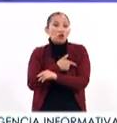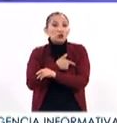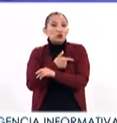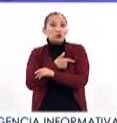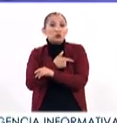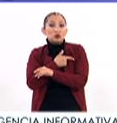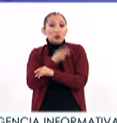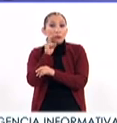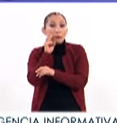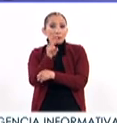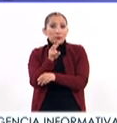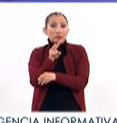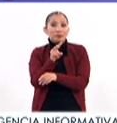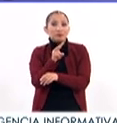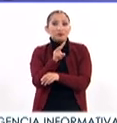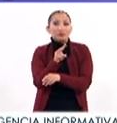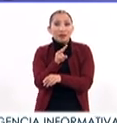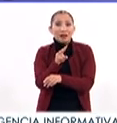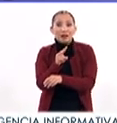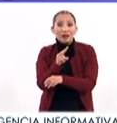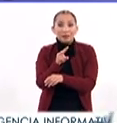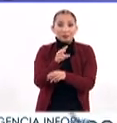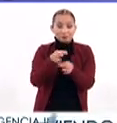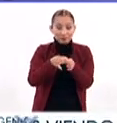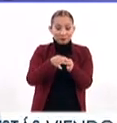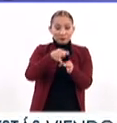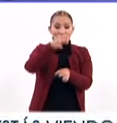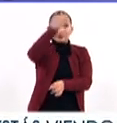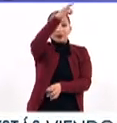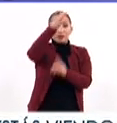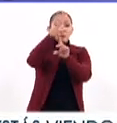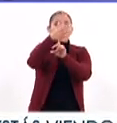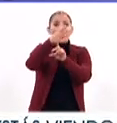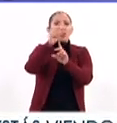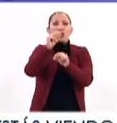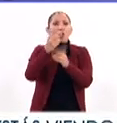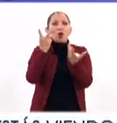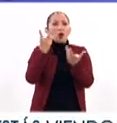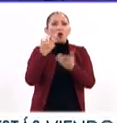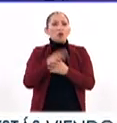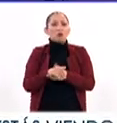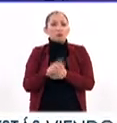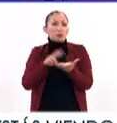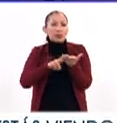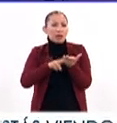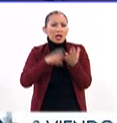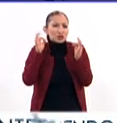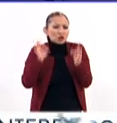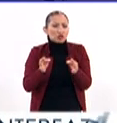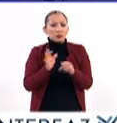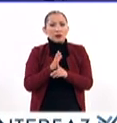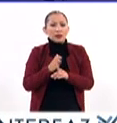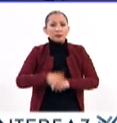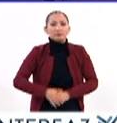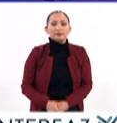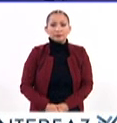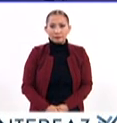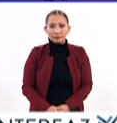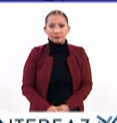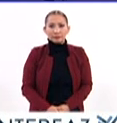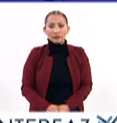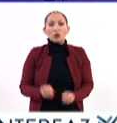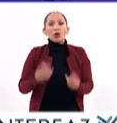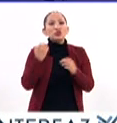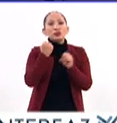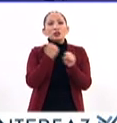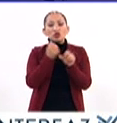ver una mancuerna de bandera, hasta bandera, no es ver la hasta bandera, es ver la bandera realmente. Claro. Ingeniero,